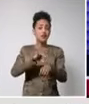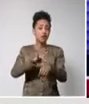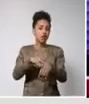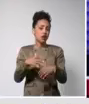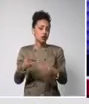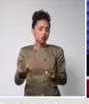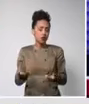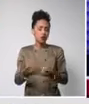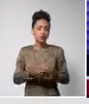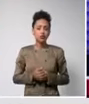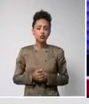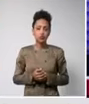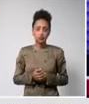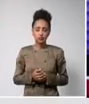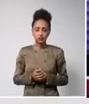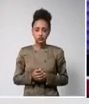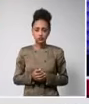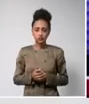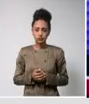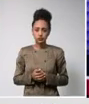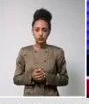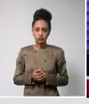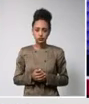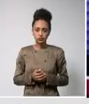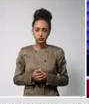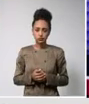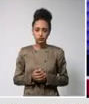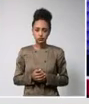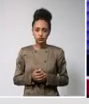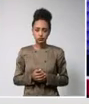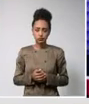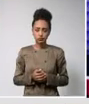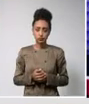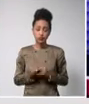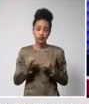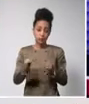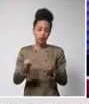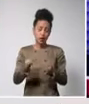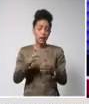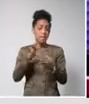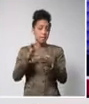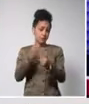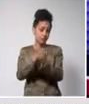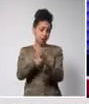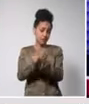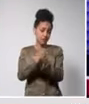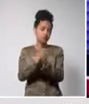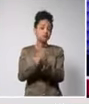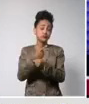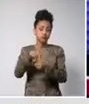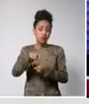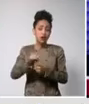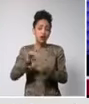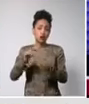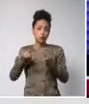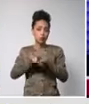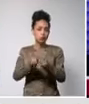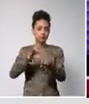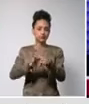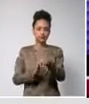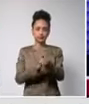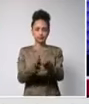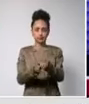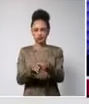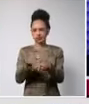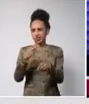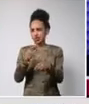sabemos que en los pronósticos para esta COVID no es favorable. Padecía de